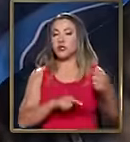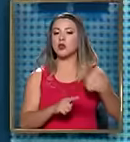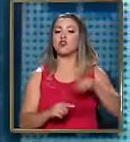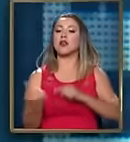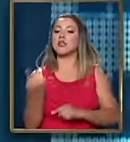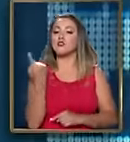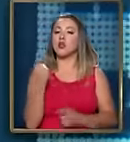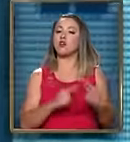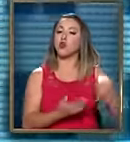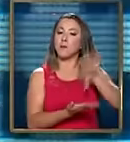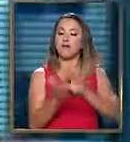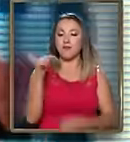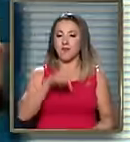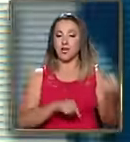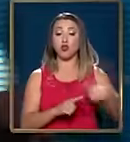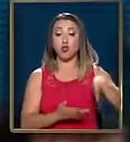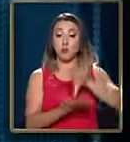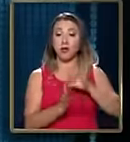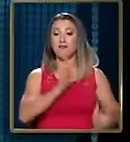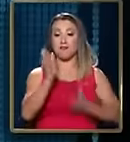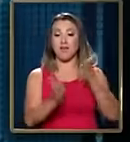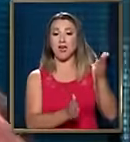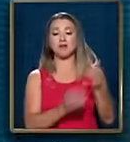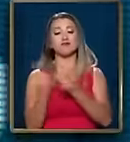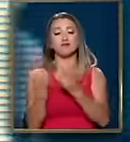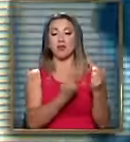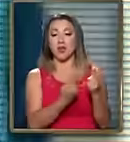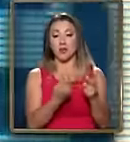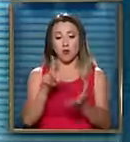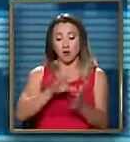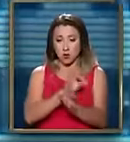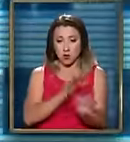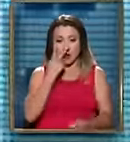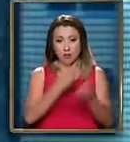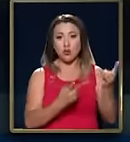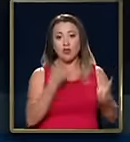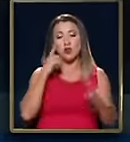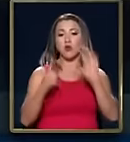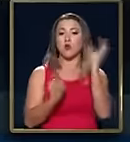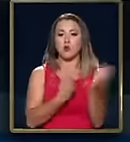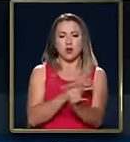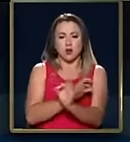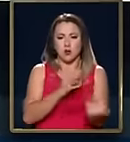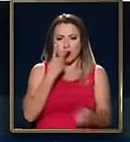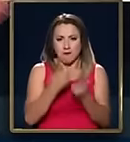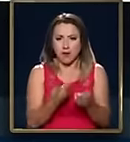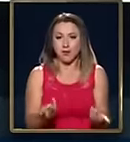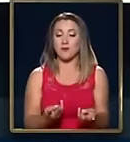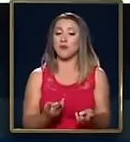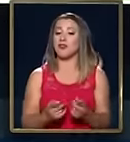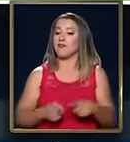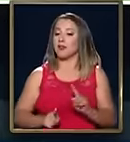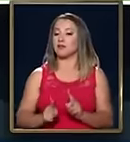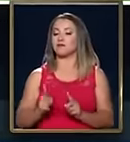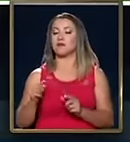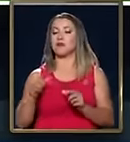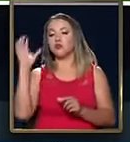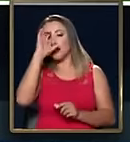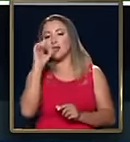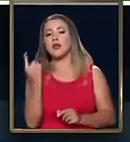y el extranjero. El extranjero que viaja a lugares que nunca ha visto y a conocer una cultura que tampoco nunca ha visto. En cambio, el turista